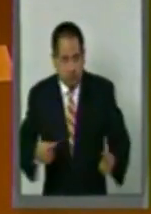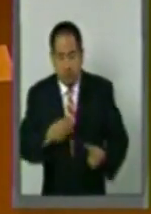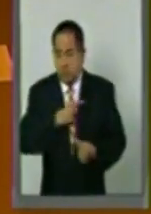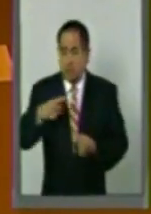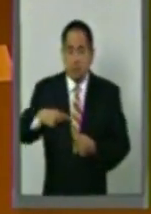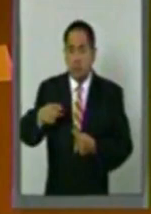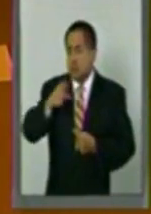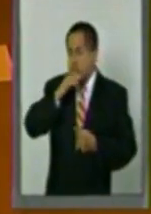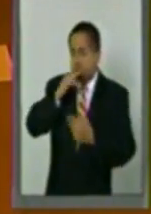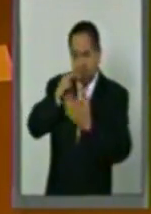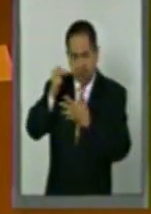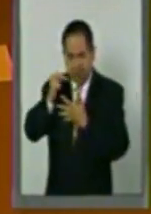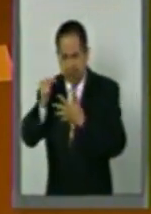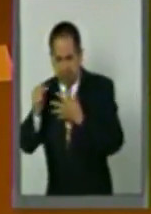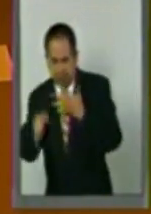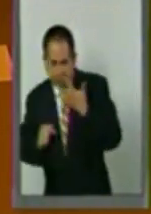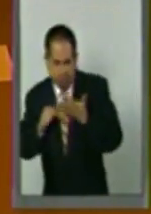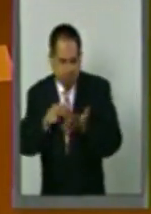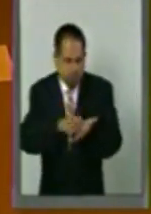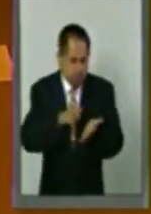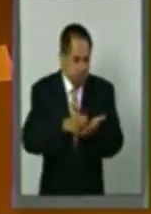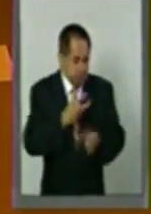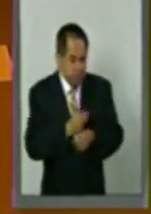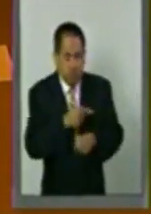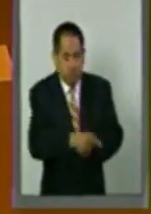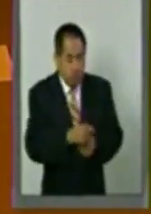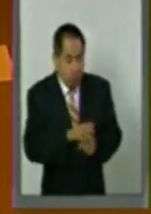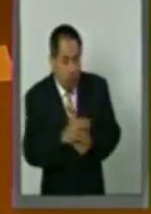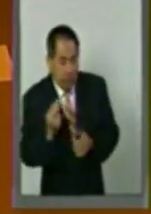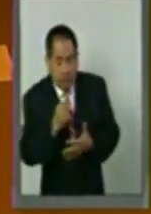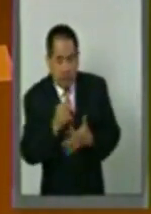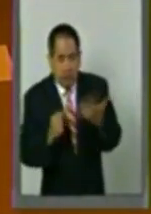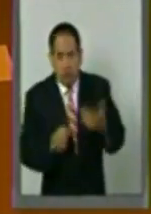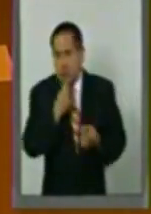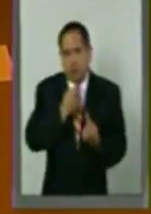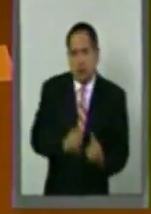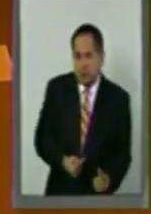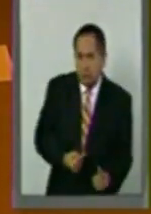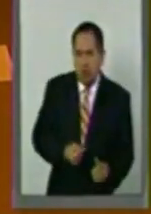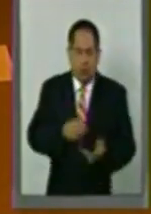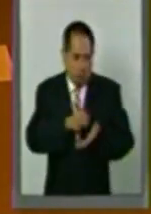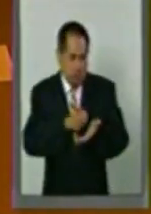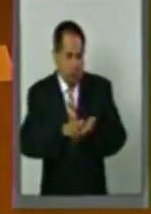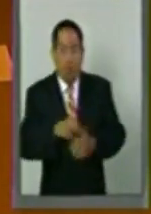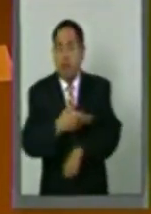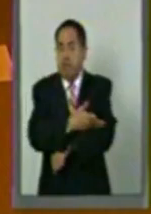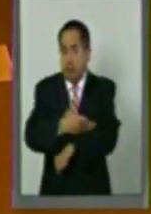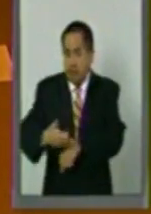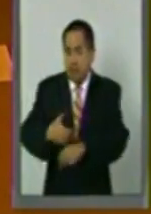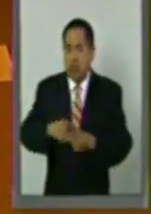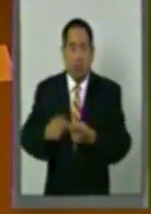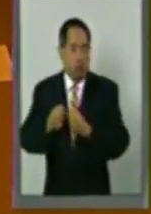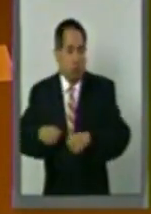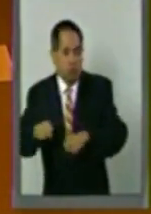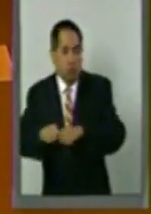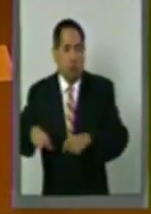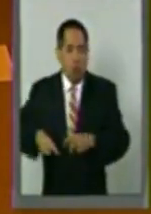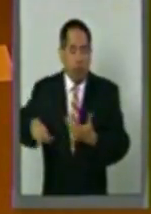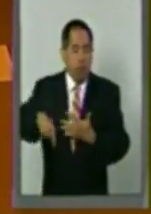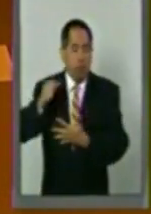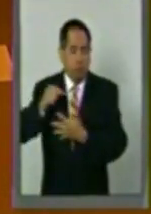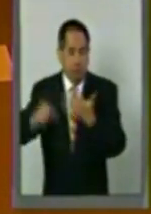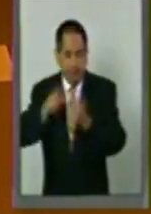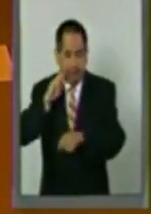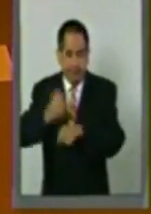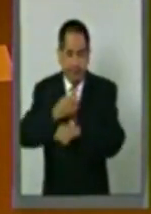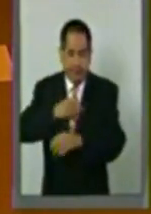de protección que en su condición de menor requiera por parte de su familia, la sociedad y el Estado. Así